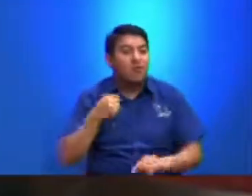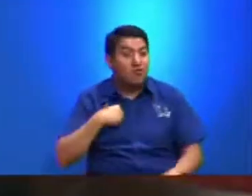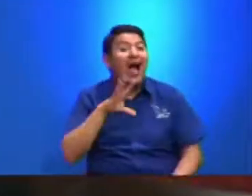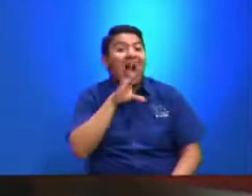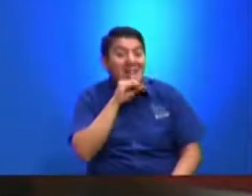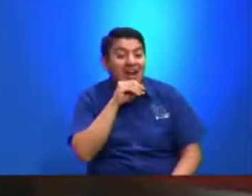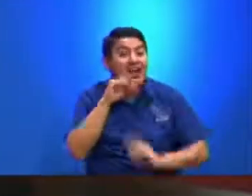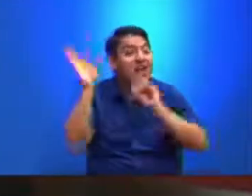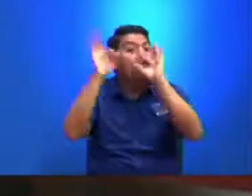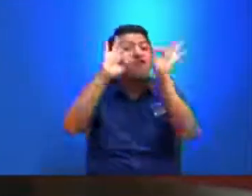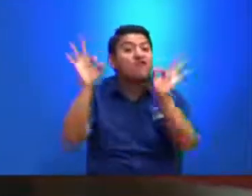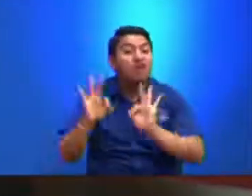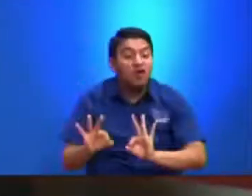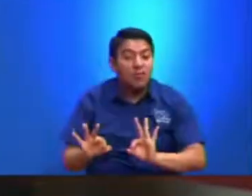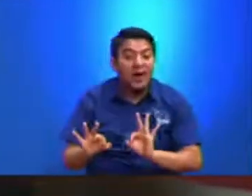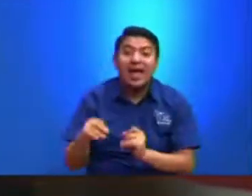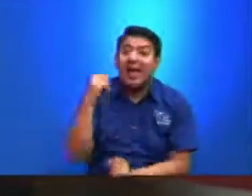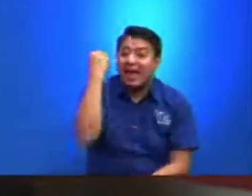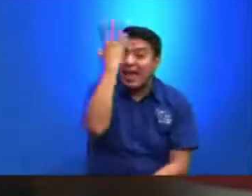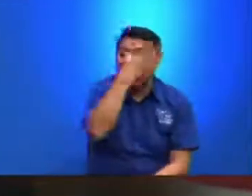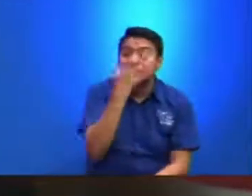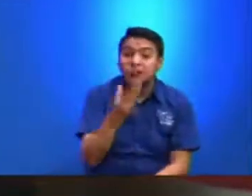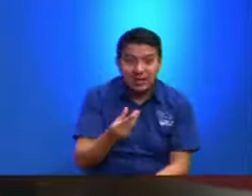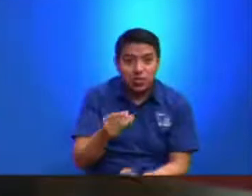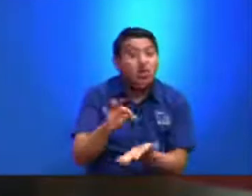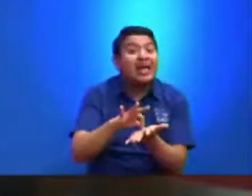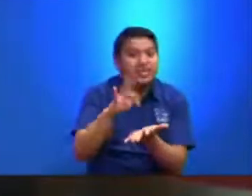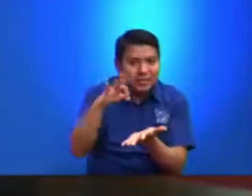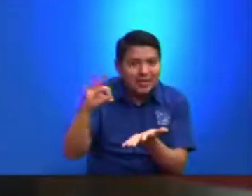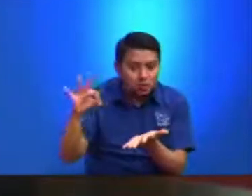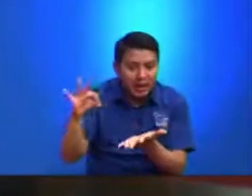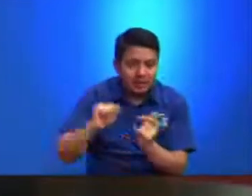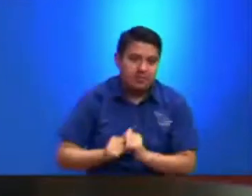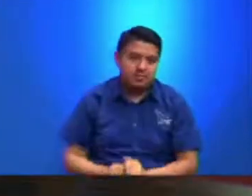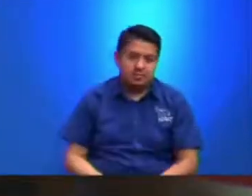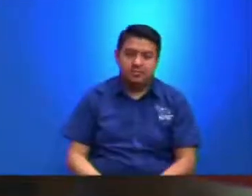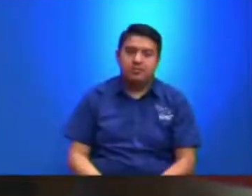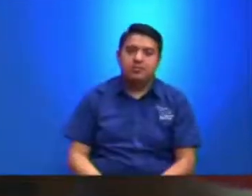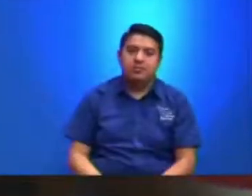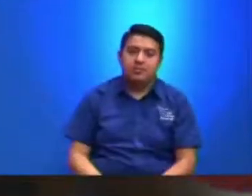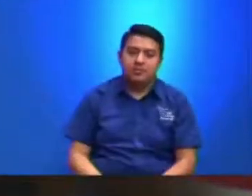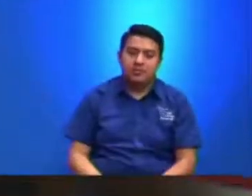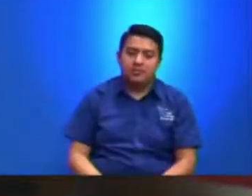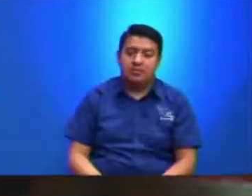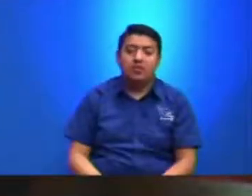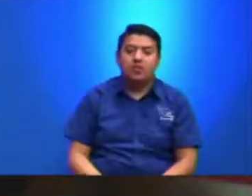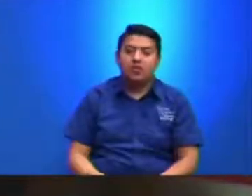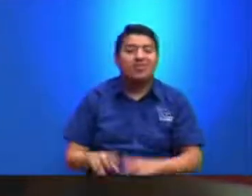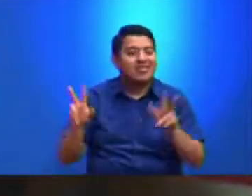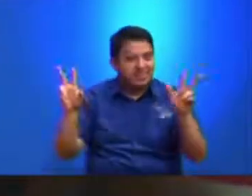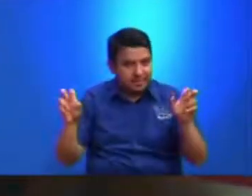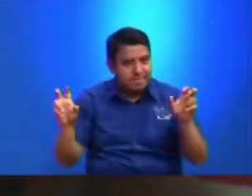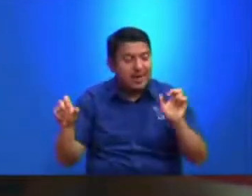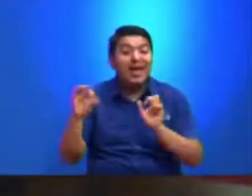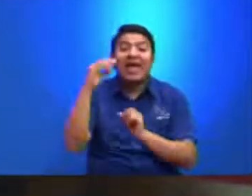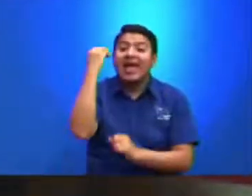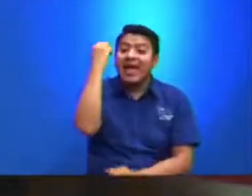dirían en mi pueblo, ¿verdad? ¿Qué puede causar la sequedad de los ojos, en hermano?